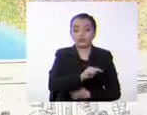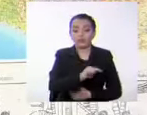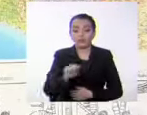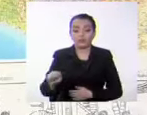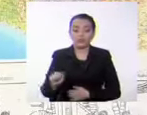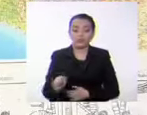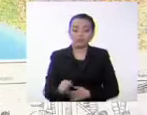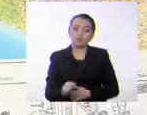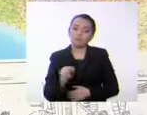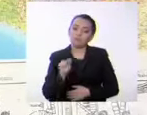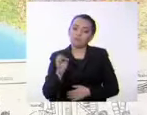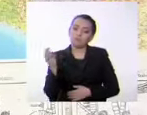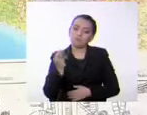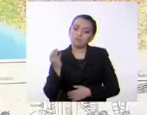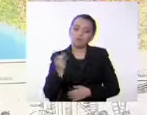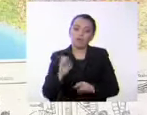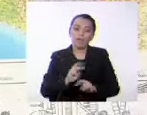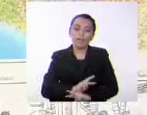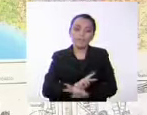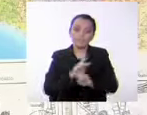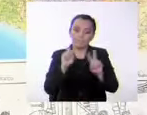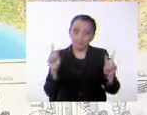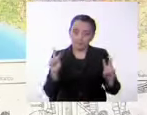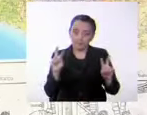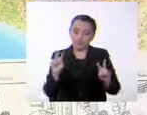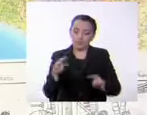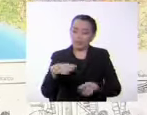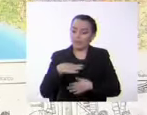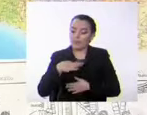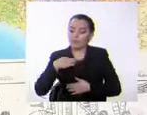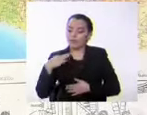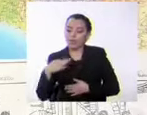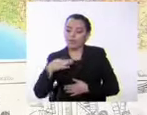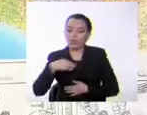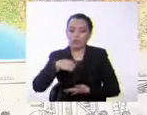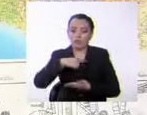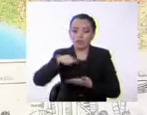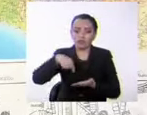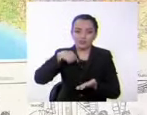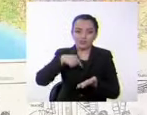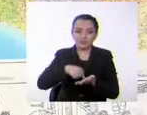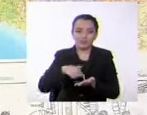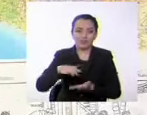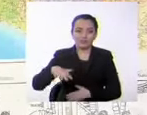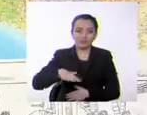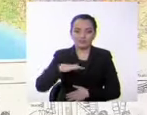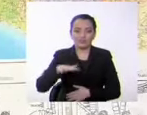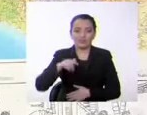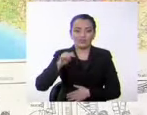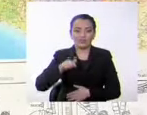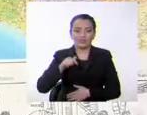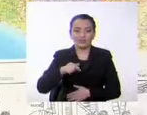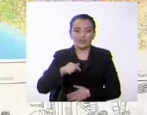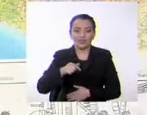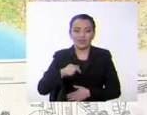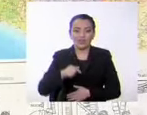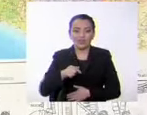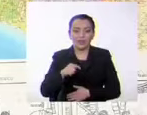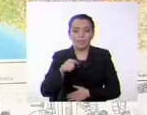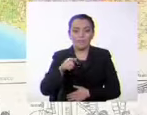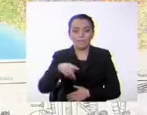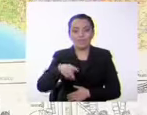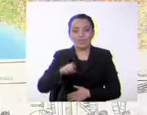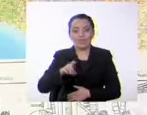son de paz, y los invitaron a su capital Pipil. Es en ese momento, ¿verdad?, que Pedro de Alvarado, ¿verdad?, ingresa a la capital